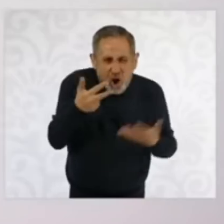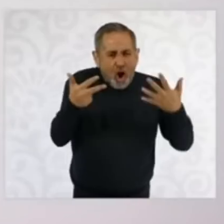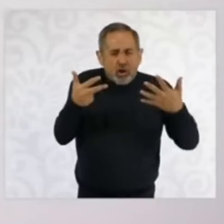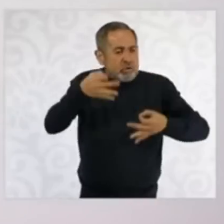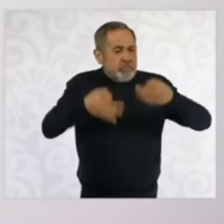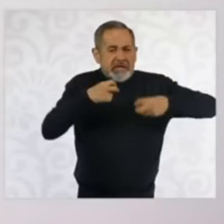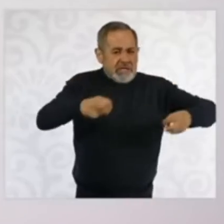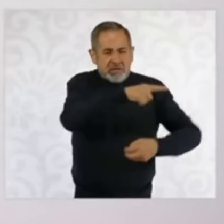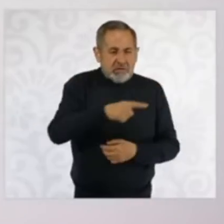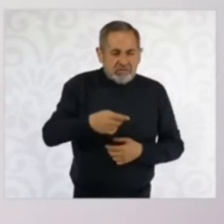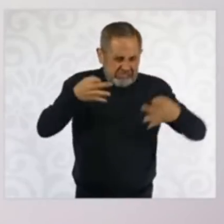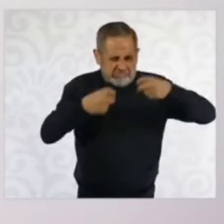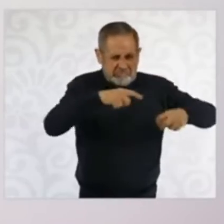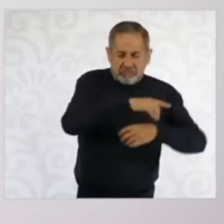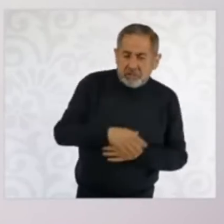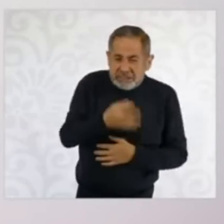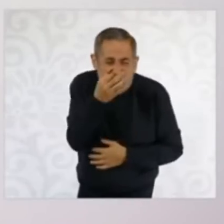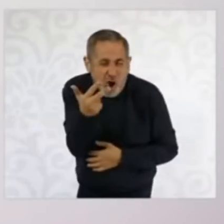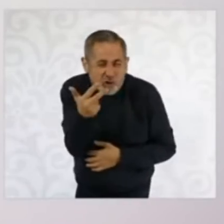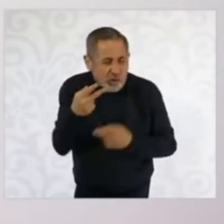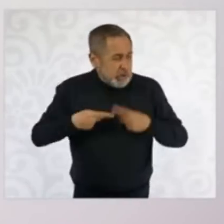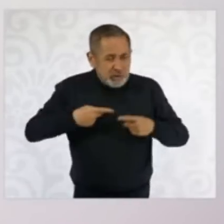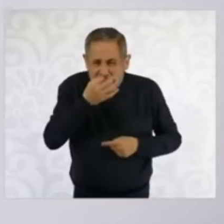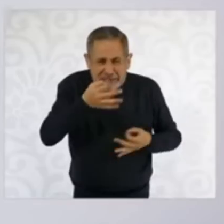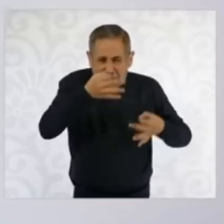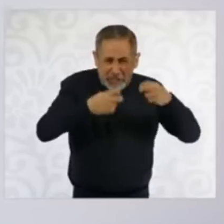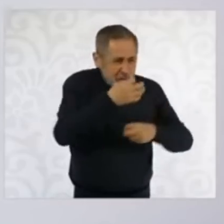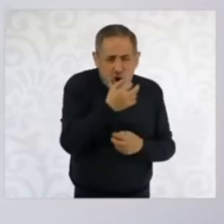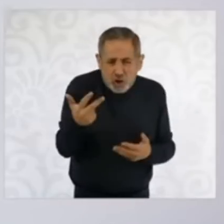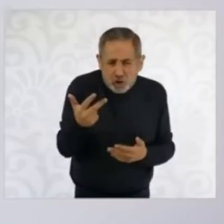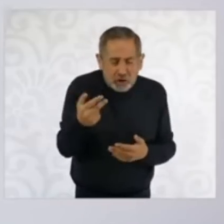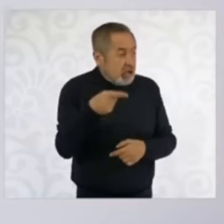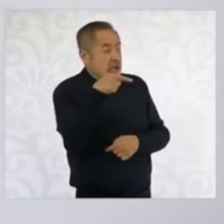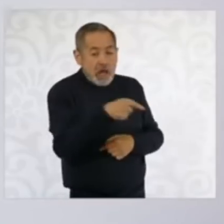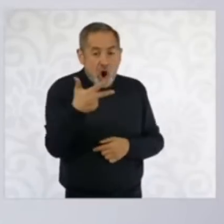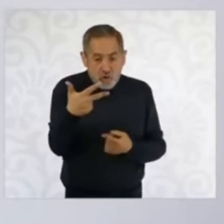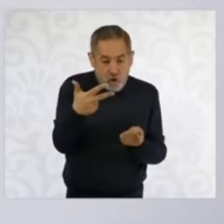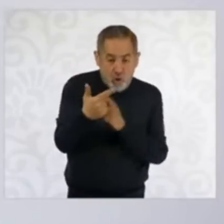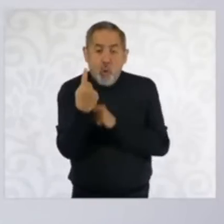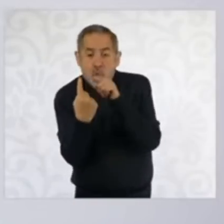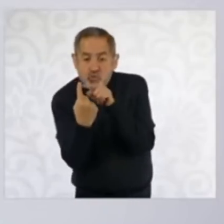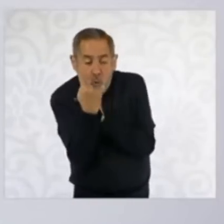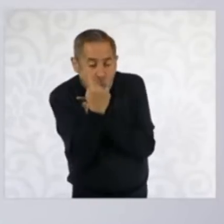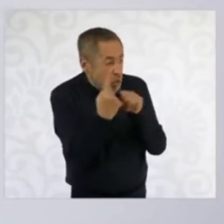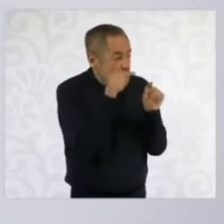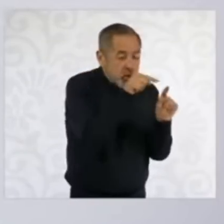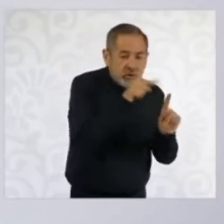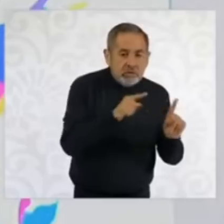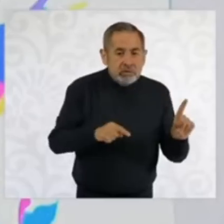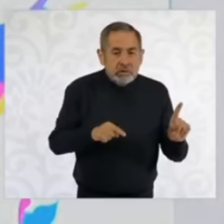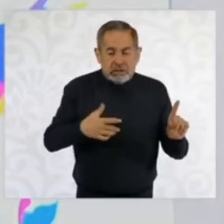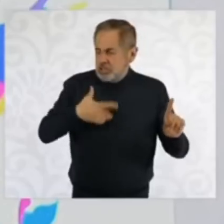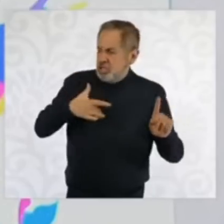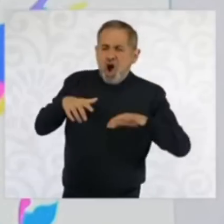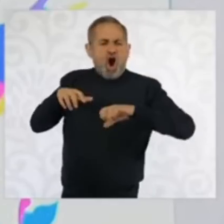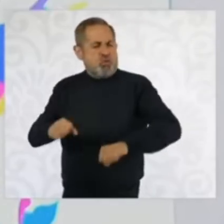y ministras de la Corte, 8, y uno de ellos que siente que